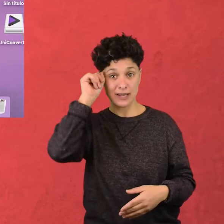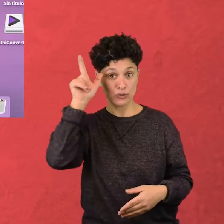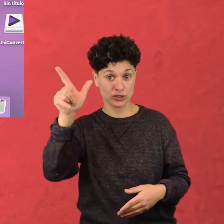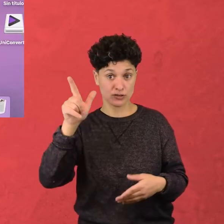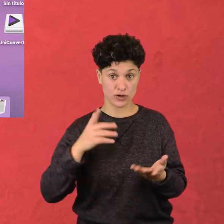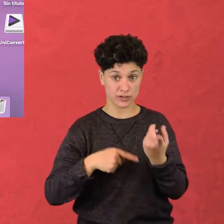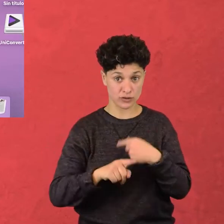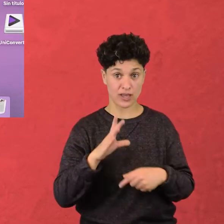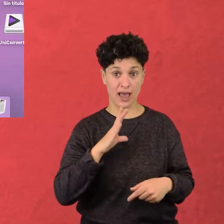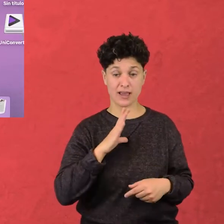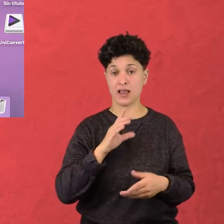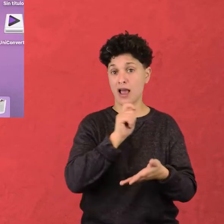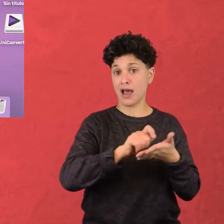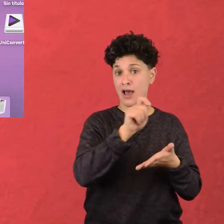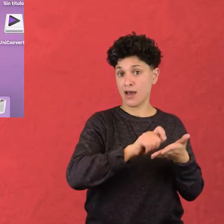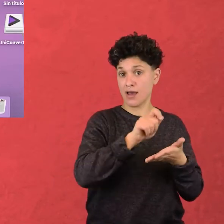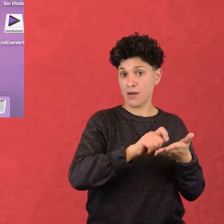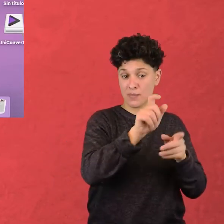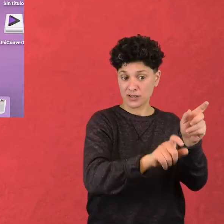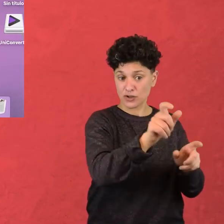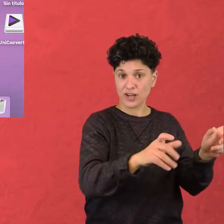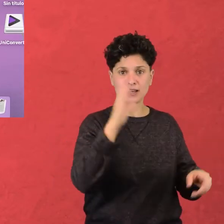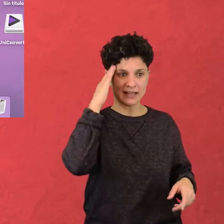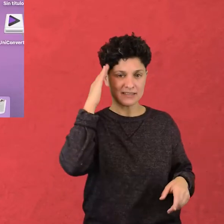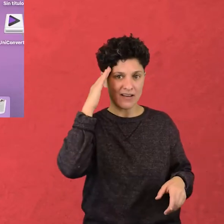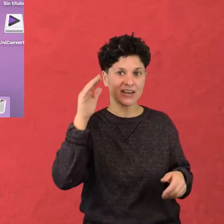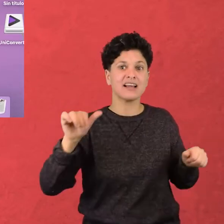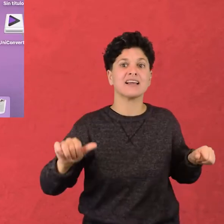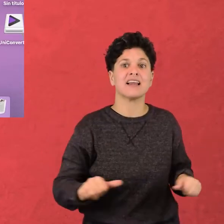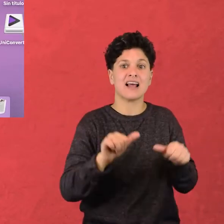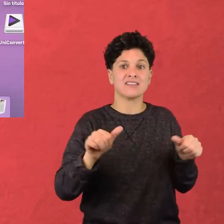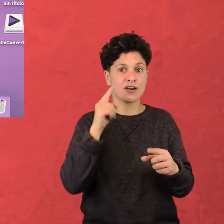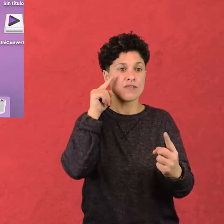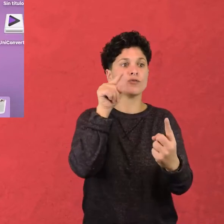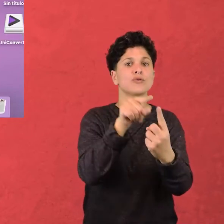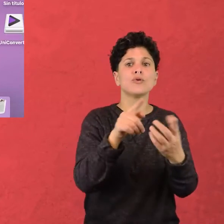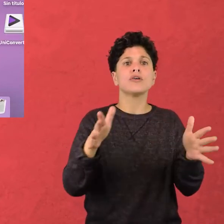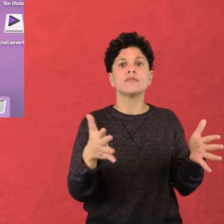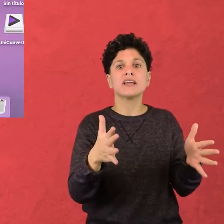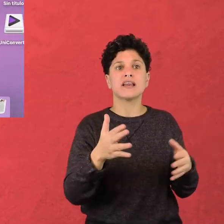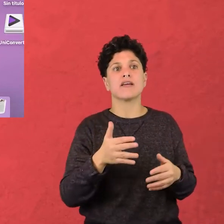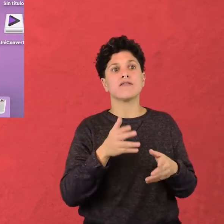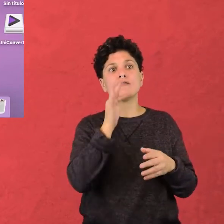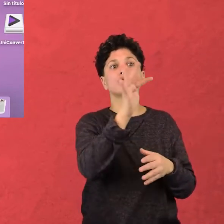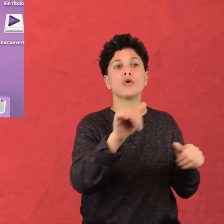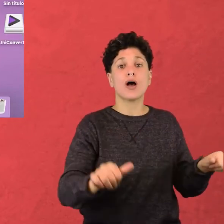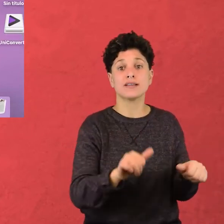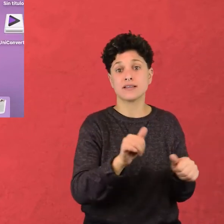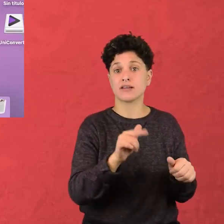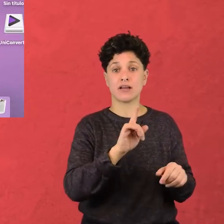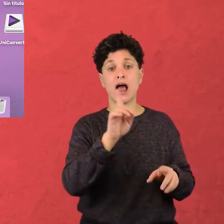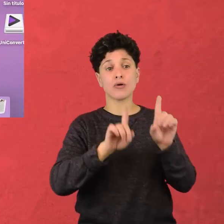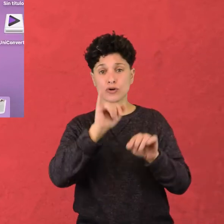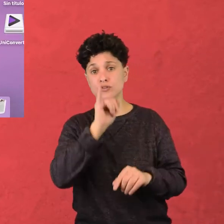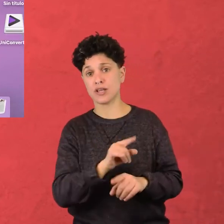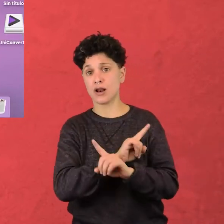ilustración, donde hay tutores que saben lo que quieren y saben para dónde van, y hay pupilos que no tienen idea de